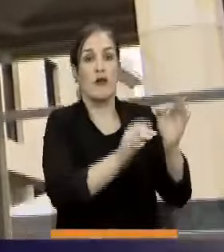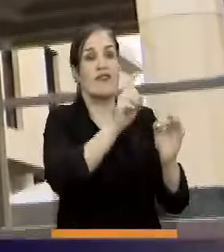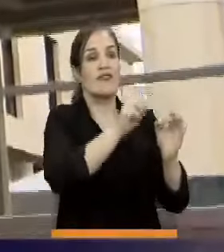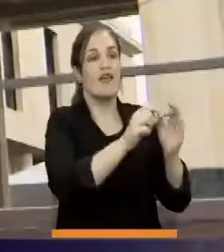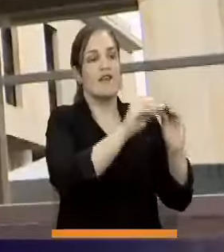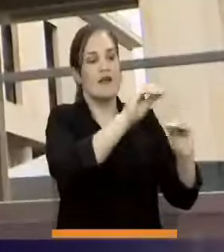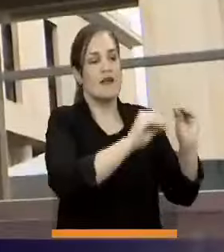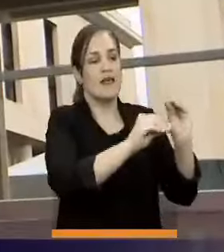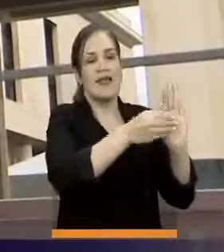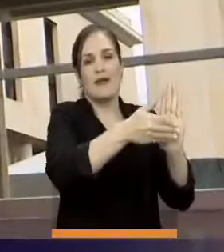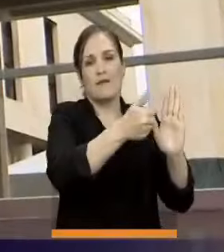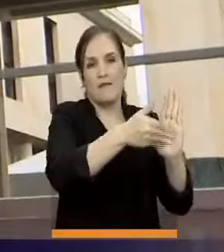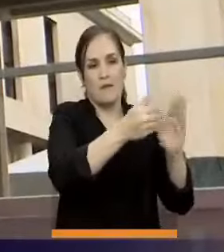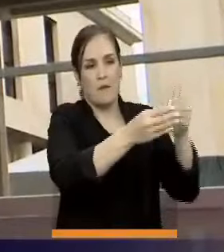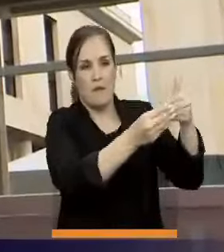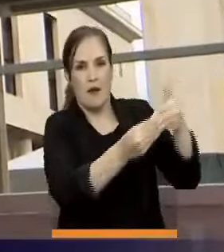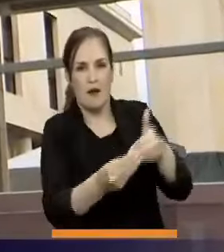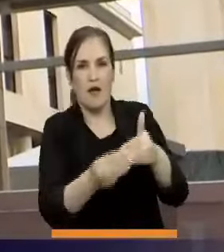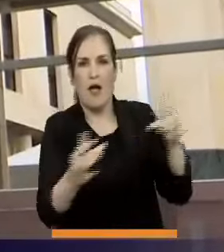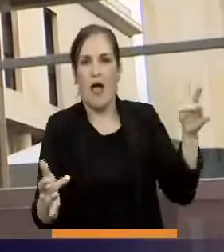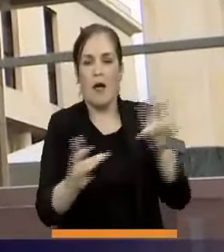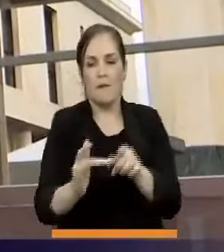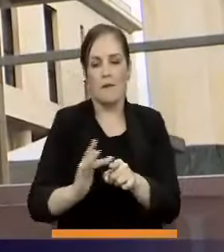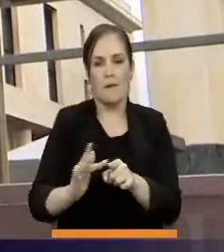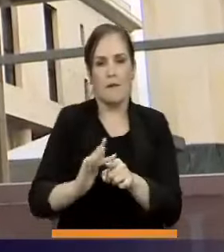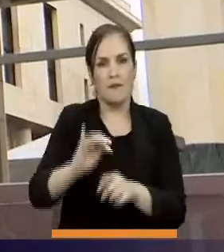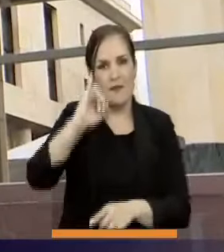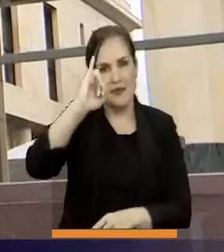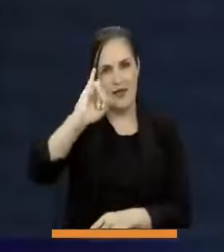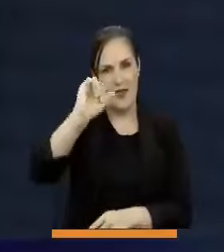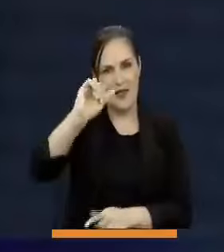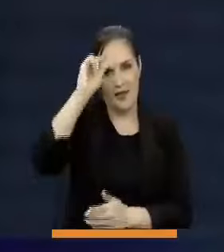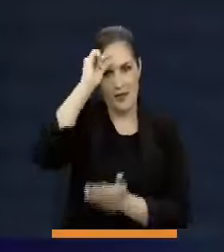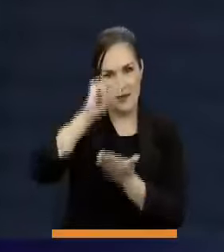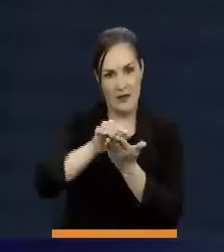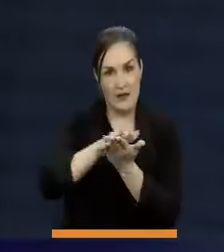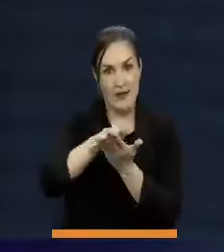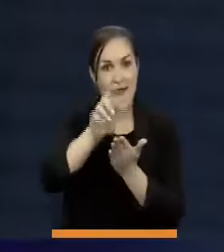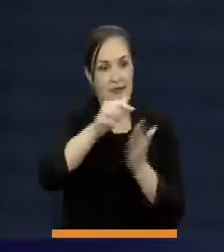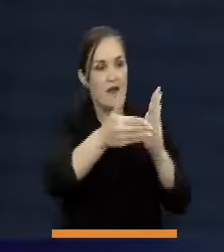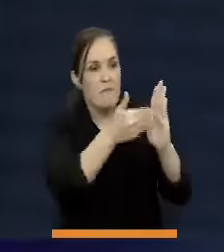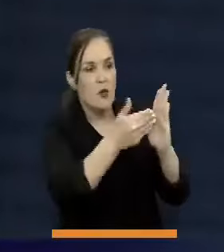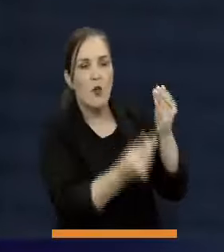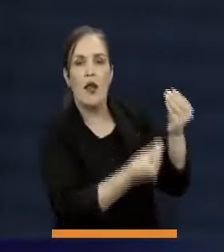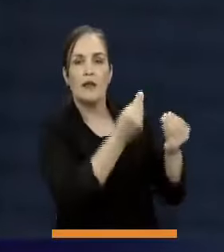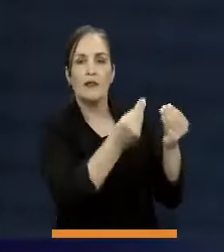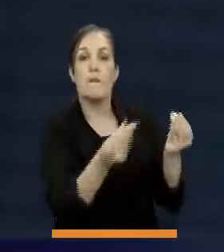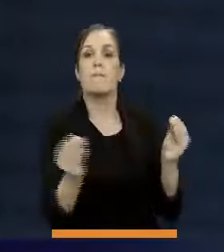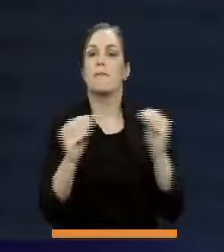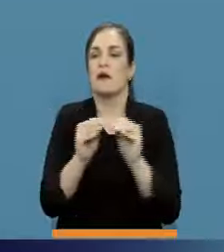guía, manual o lineamiento en relación con la implementación de la inteligencia artificial y que se generen espacios de